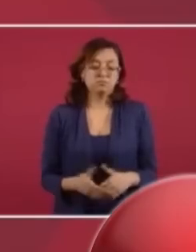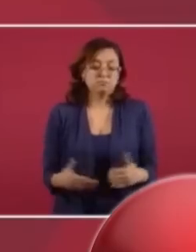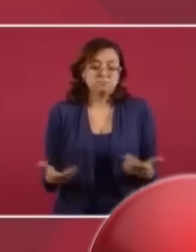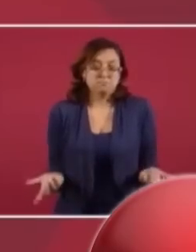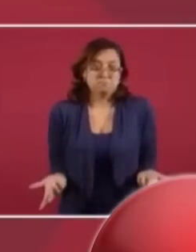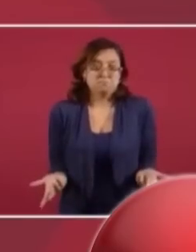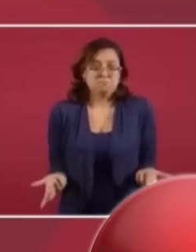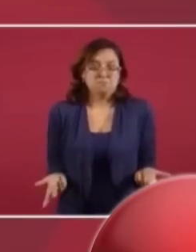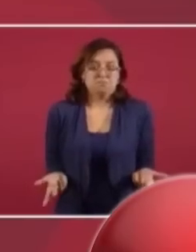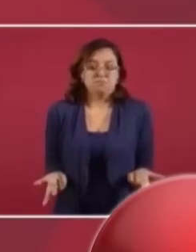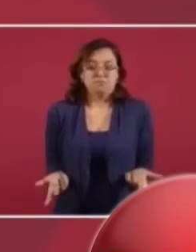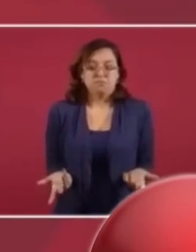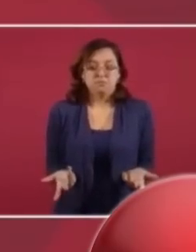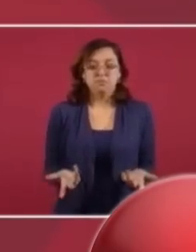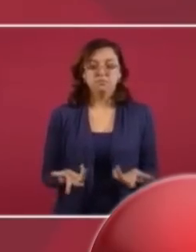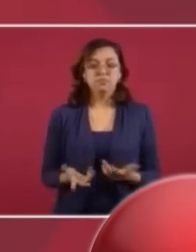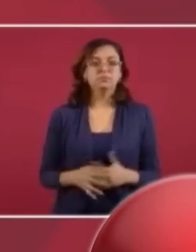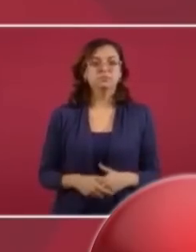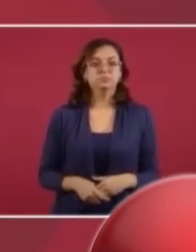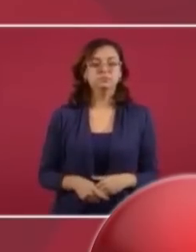Entonces, nada de que